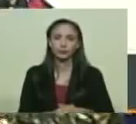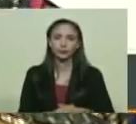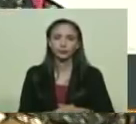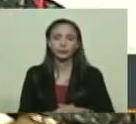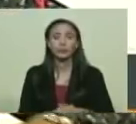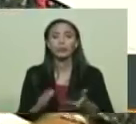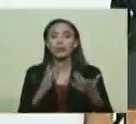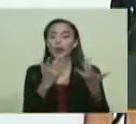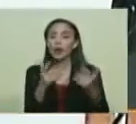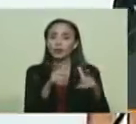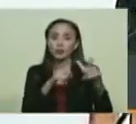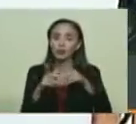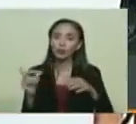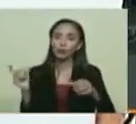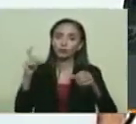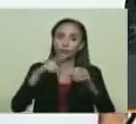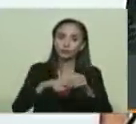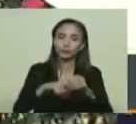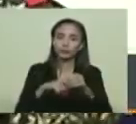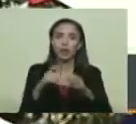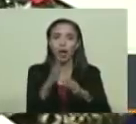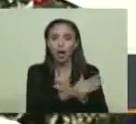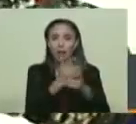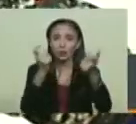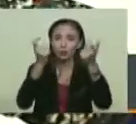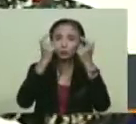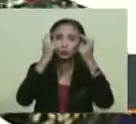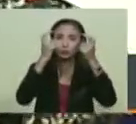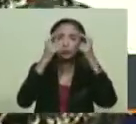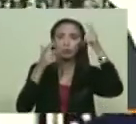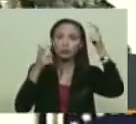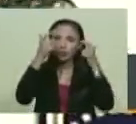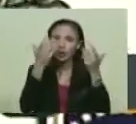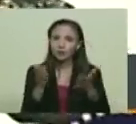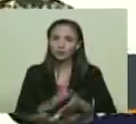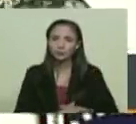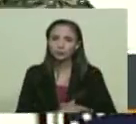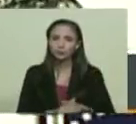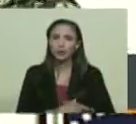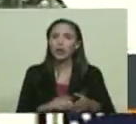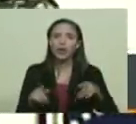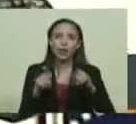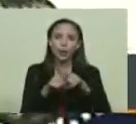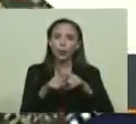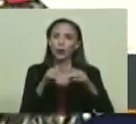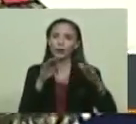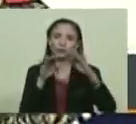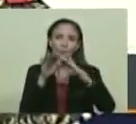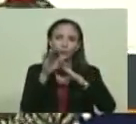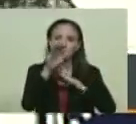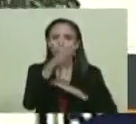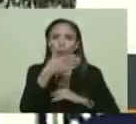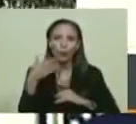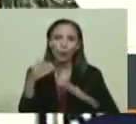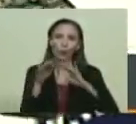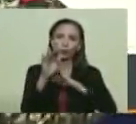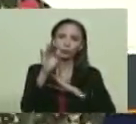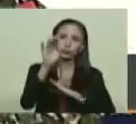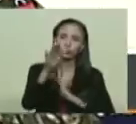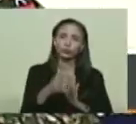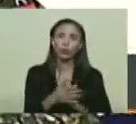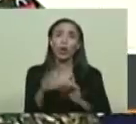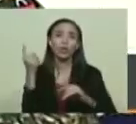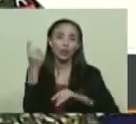Forma parte de esa doctrina. Los cuadrantes de paz inclusive van más allá, pueden ir más allá, deben ir más